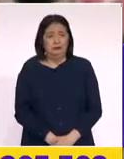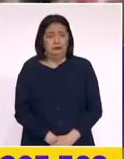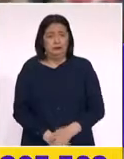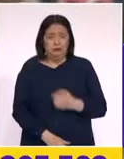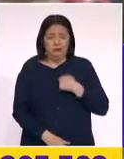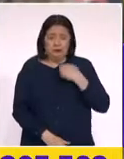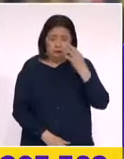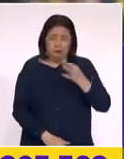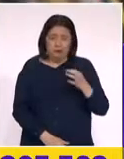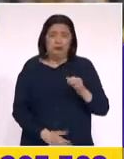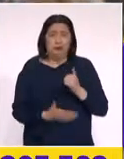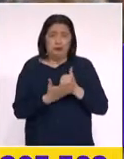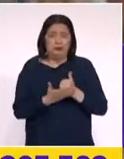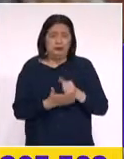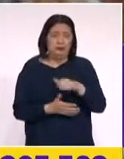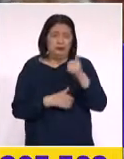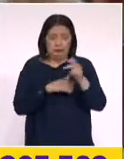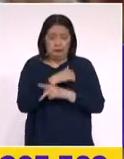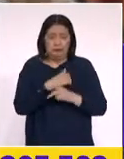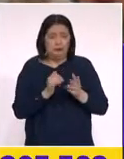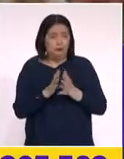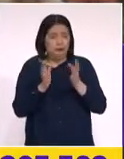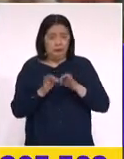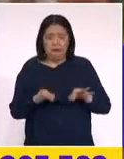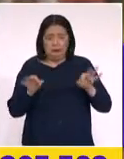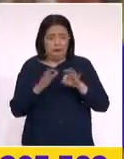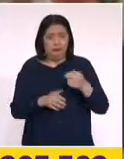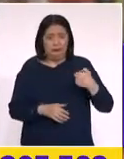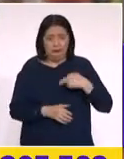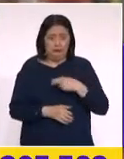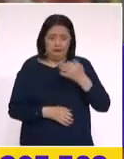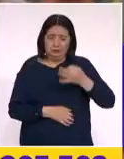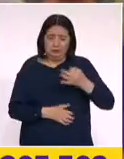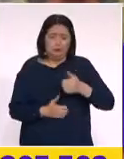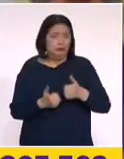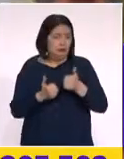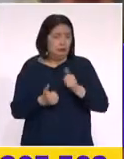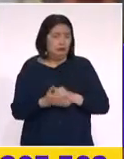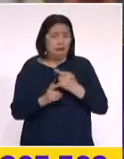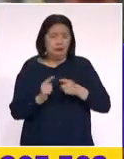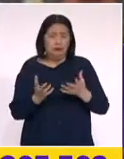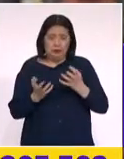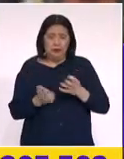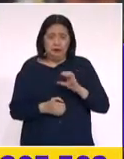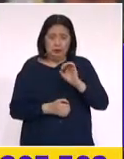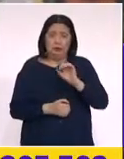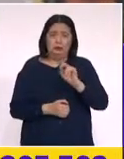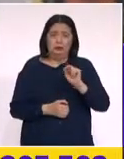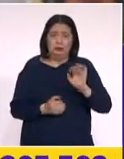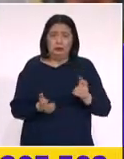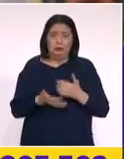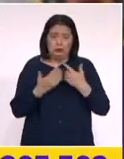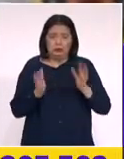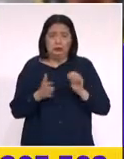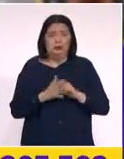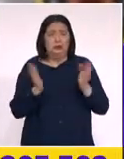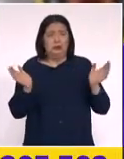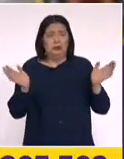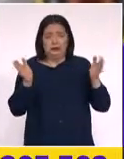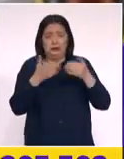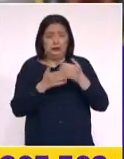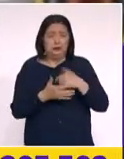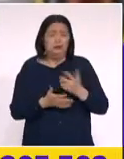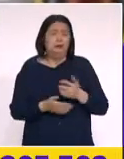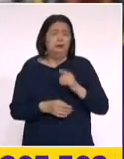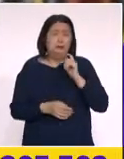Creo que la ayuda de otros países es muy importante para nosotros, de verdad. Es realmente bueno, pero queremos que la OTAN cierre el cielo sobre Ucrania porque